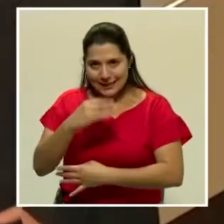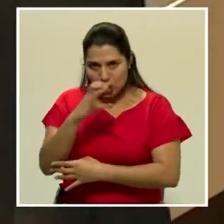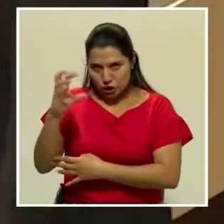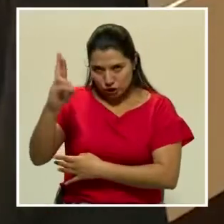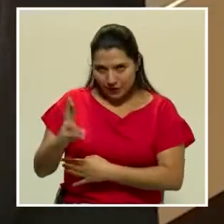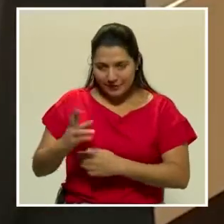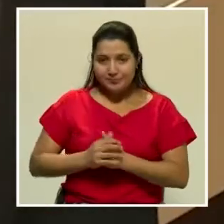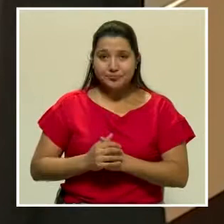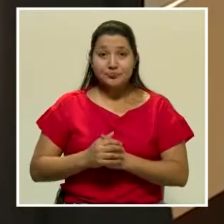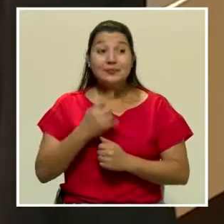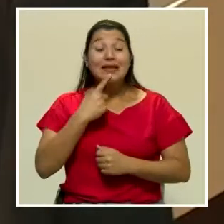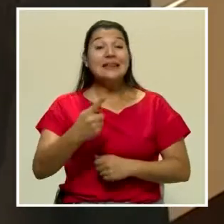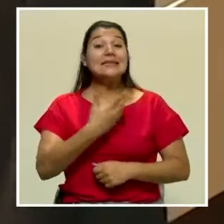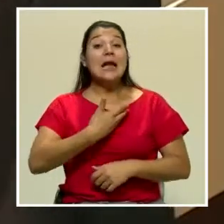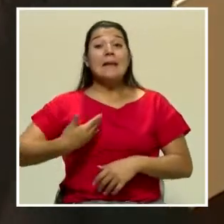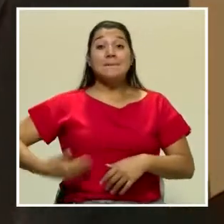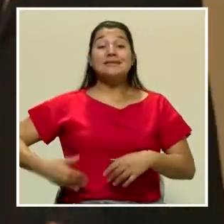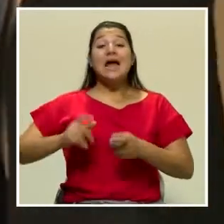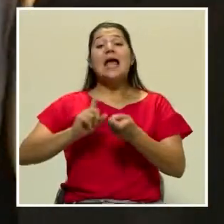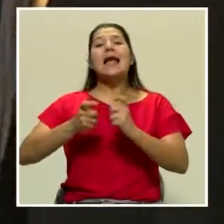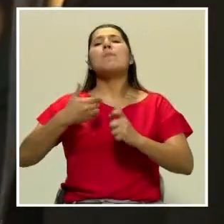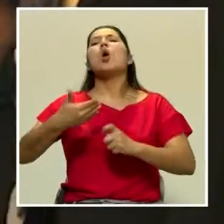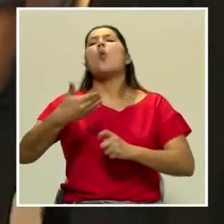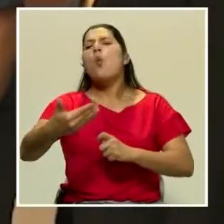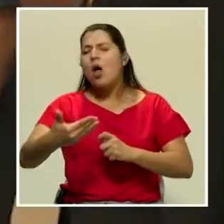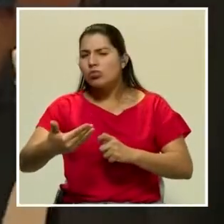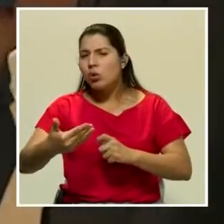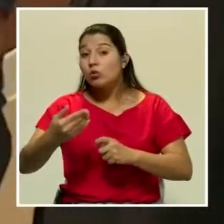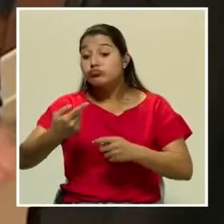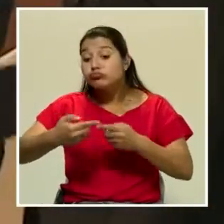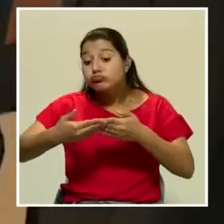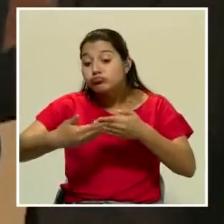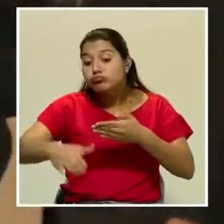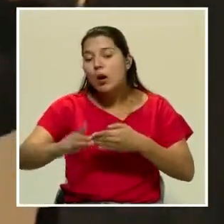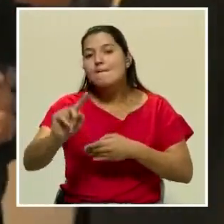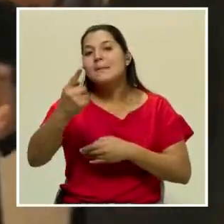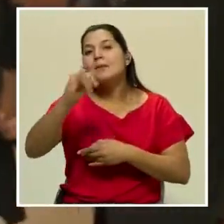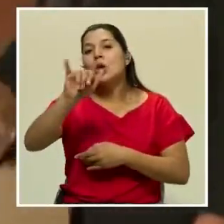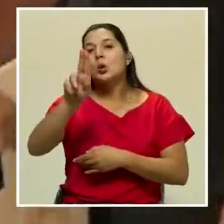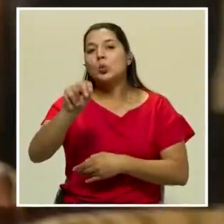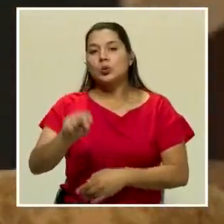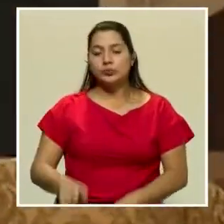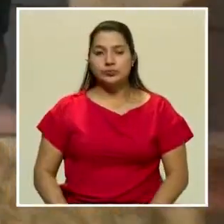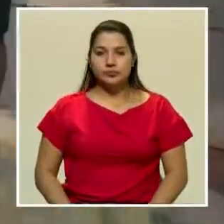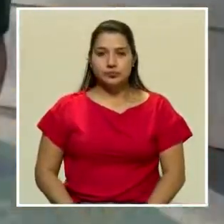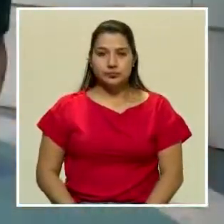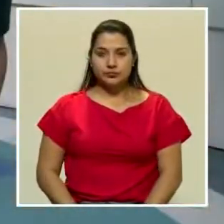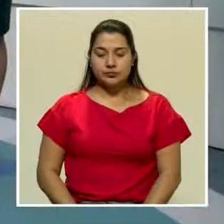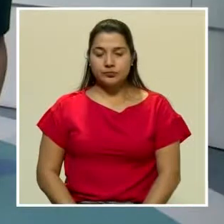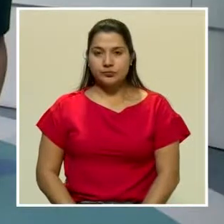por Presidencia, los cambios se harán efectivos a partir del 1 de junio.